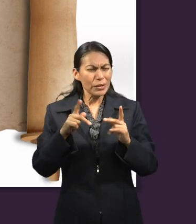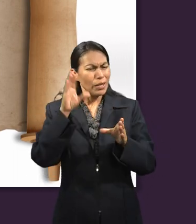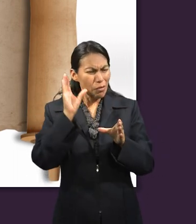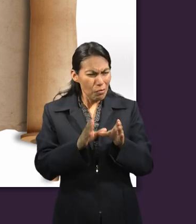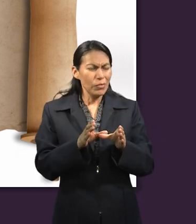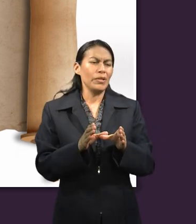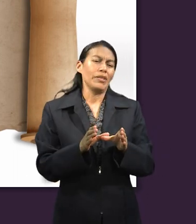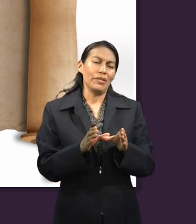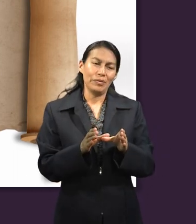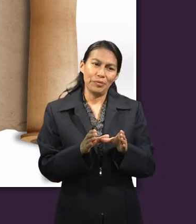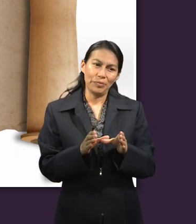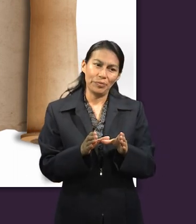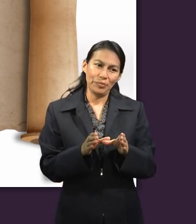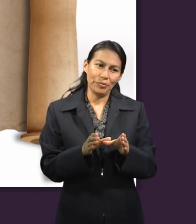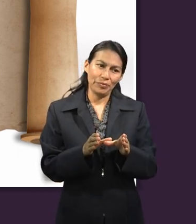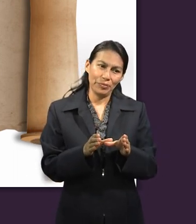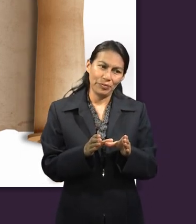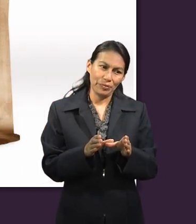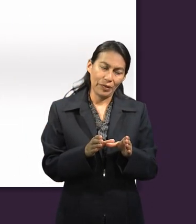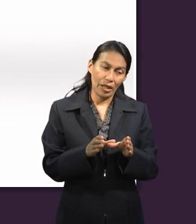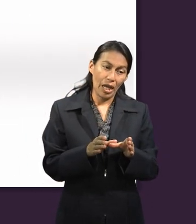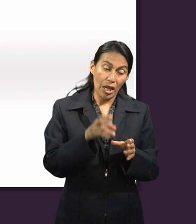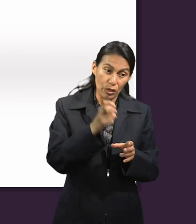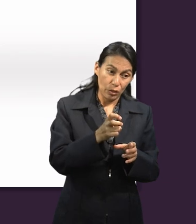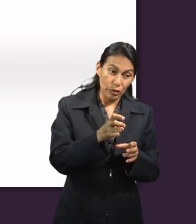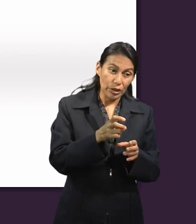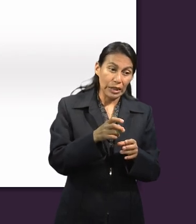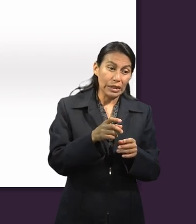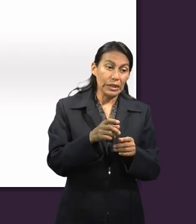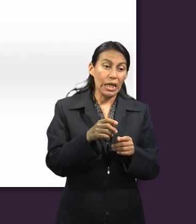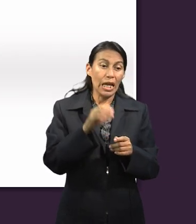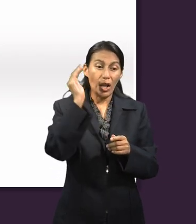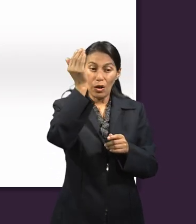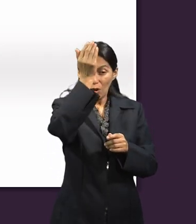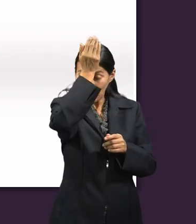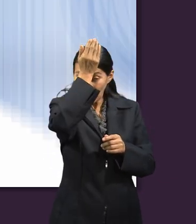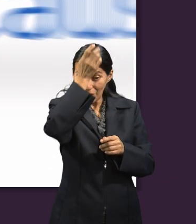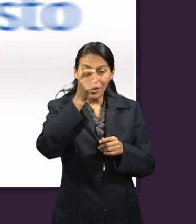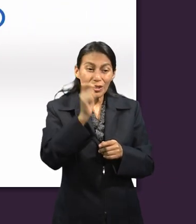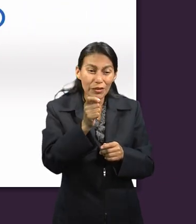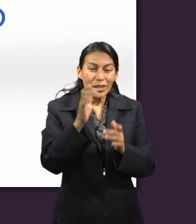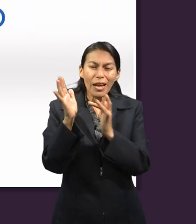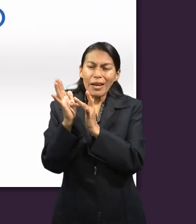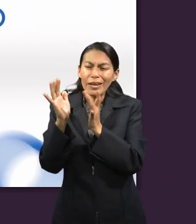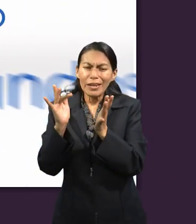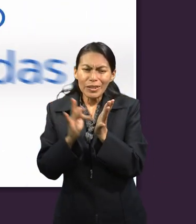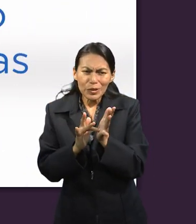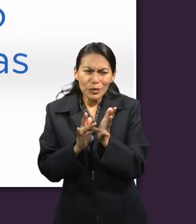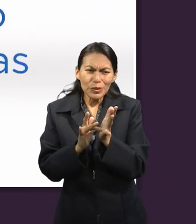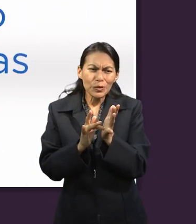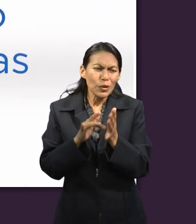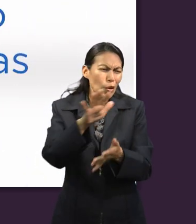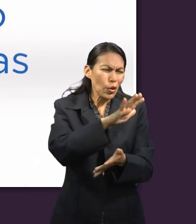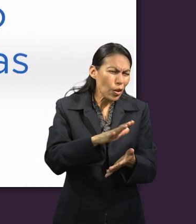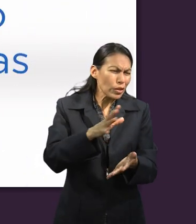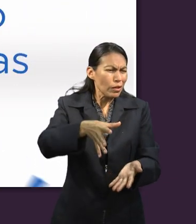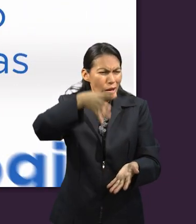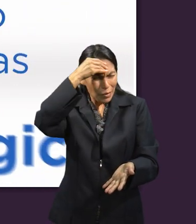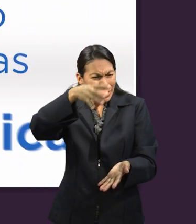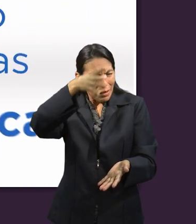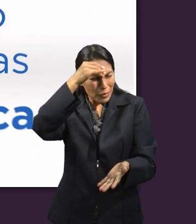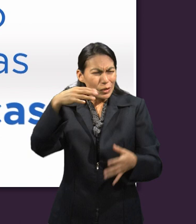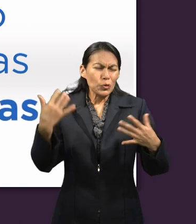consigo el nivel más allá de esta función sustitutiva del animal el carnero como holocausto contiene